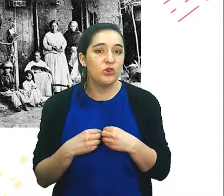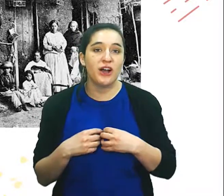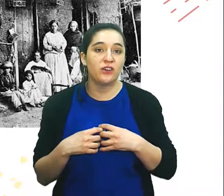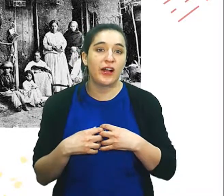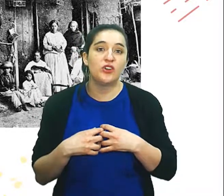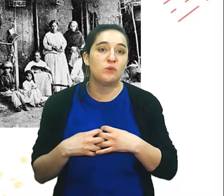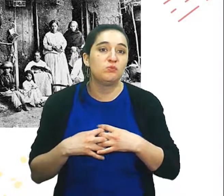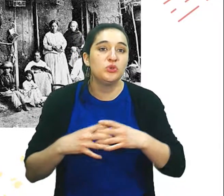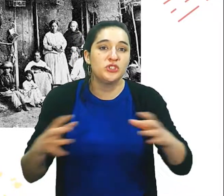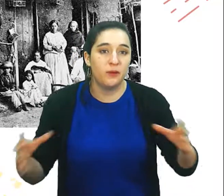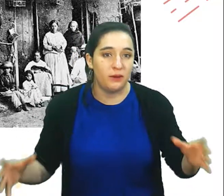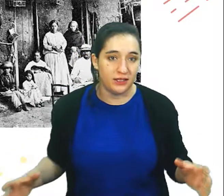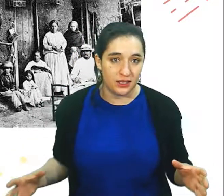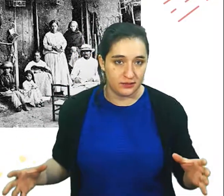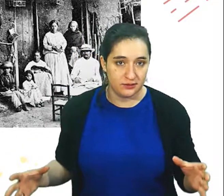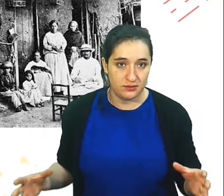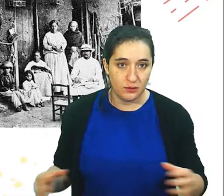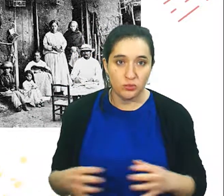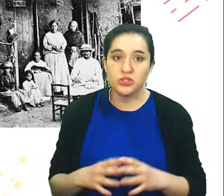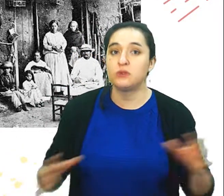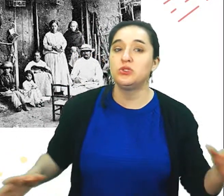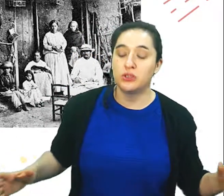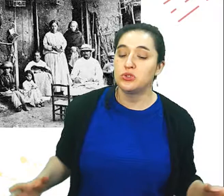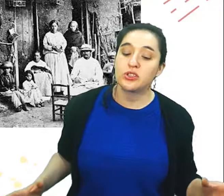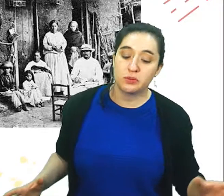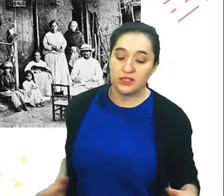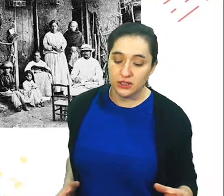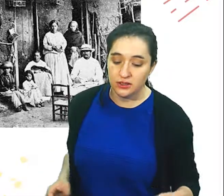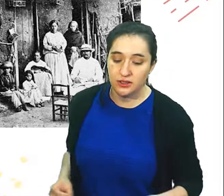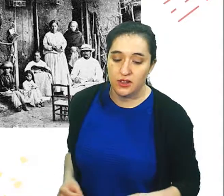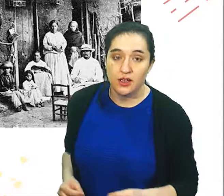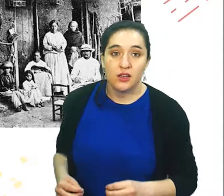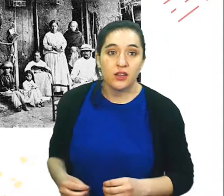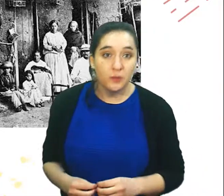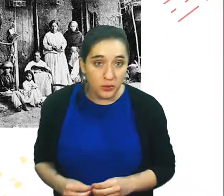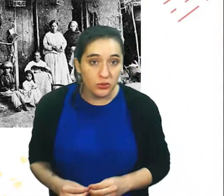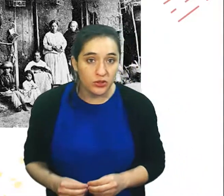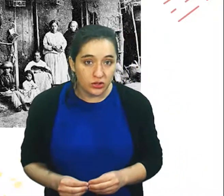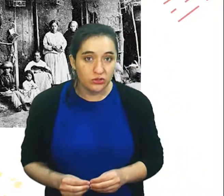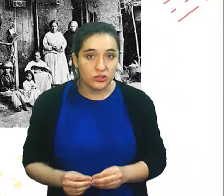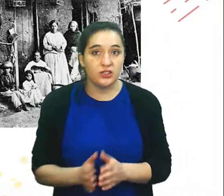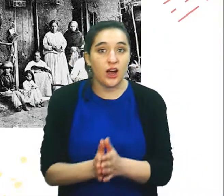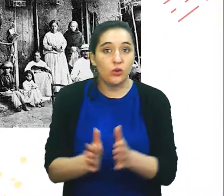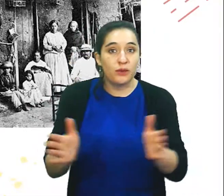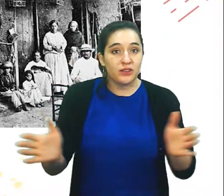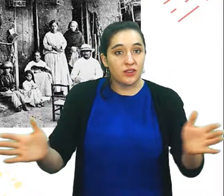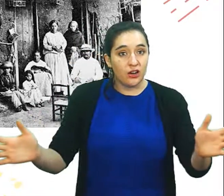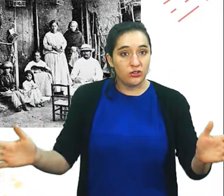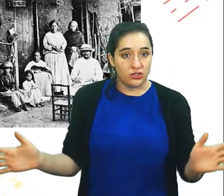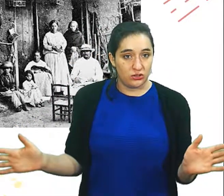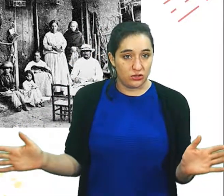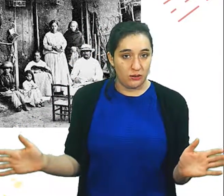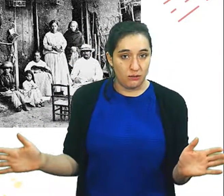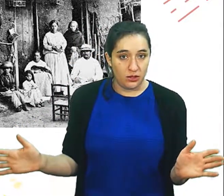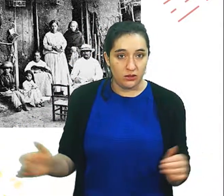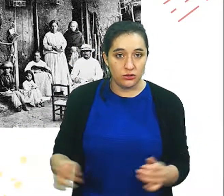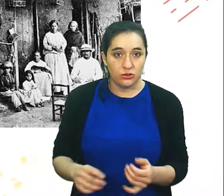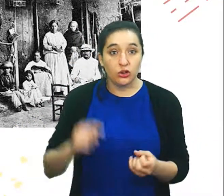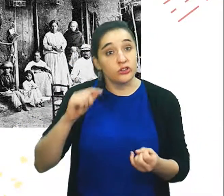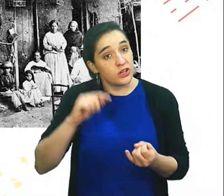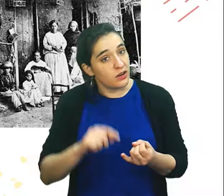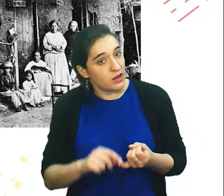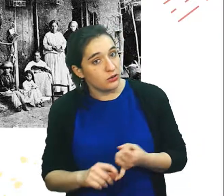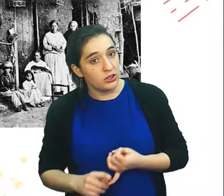el Estado ganó mucha plata, mucha plata, y pudo entonces aumentar los sectores